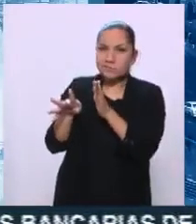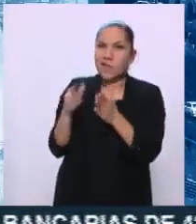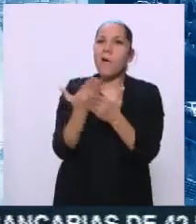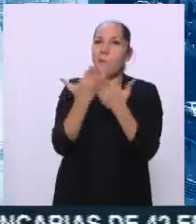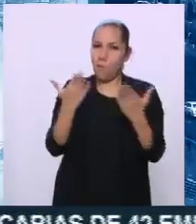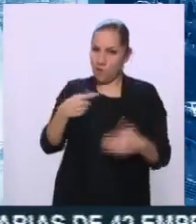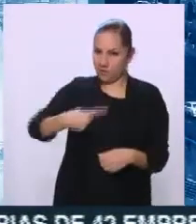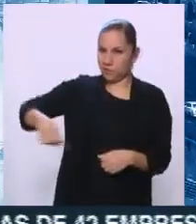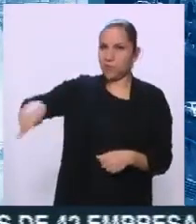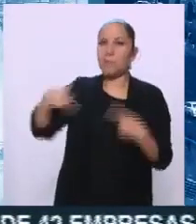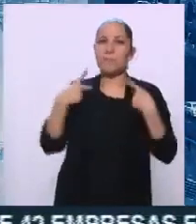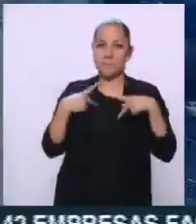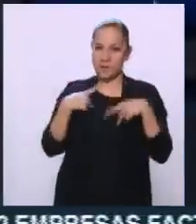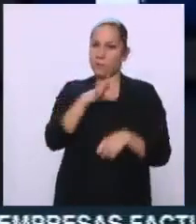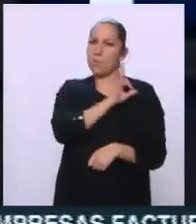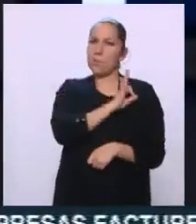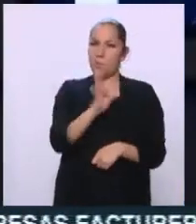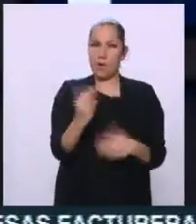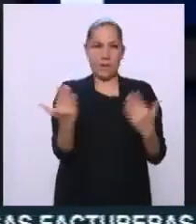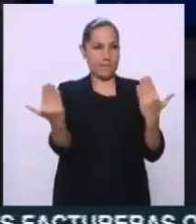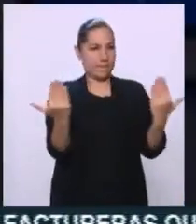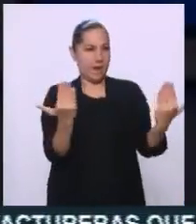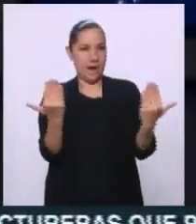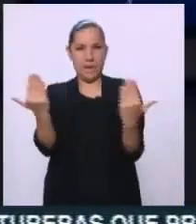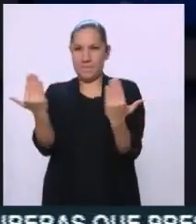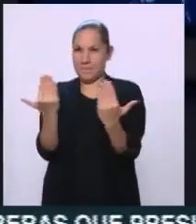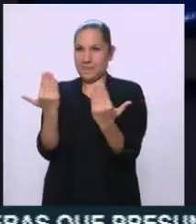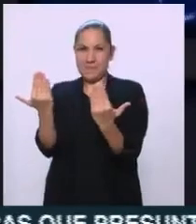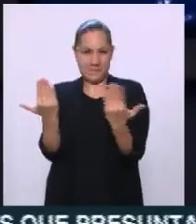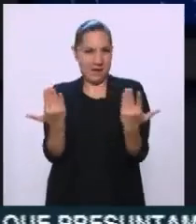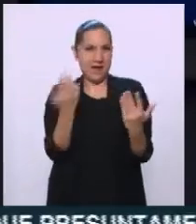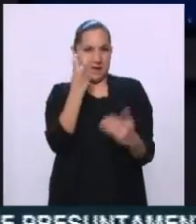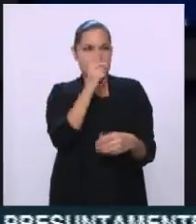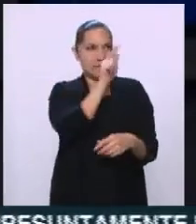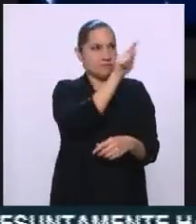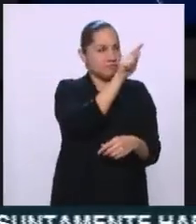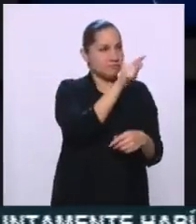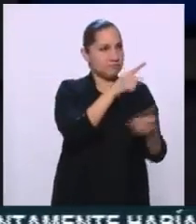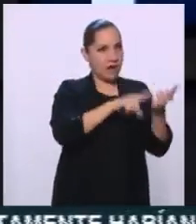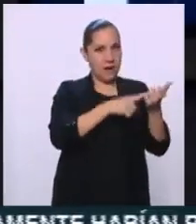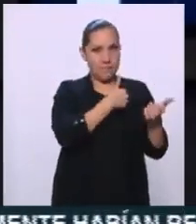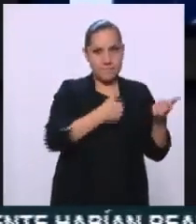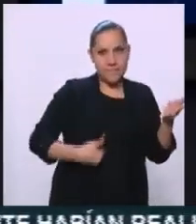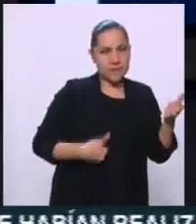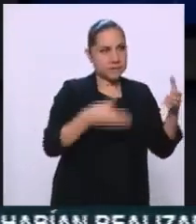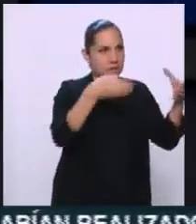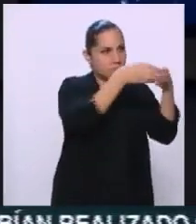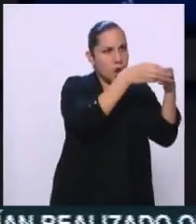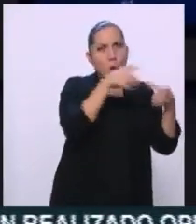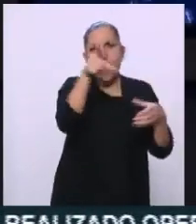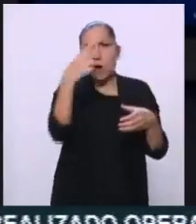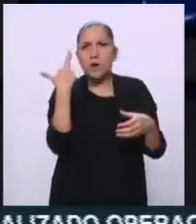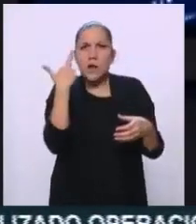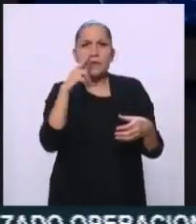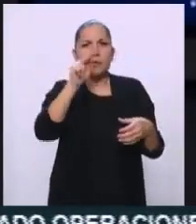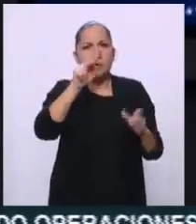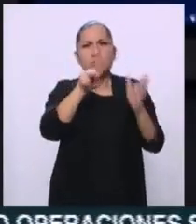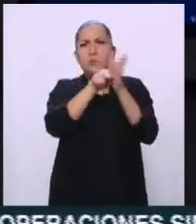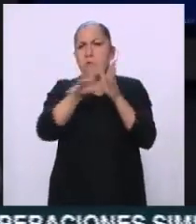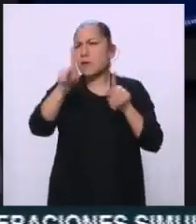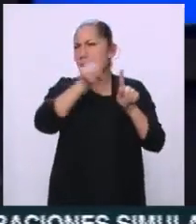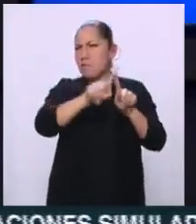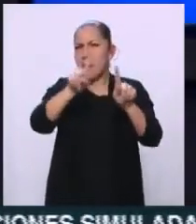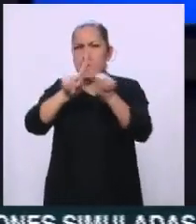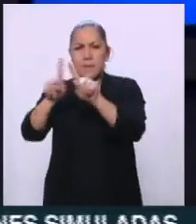grande, y eso también debilita, digamos, el papel político, económico de los medios de comunicación, que además, si a eso